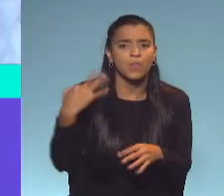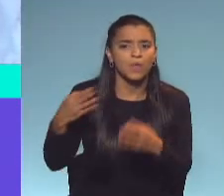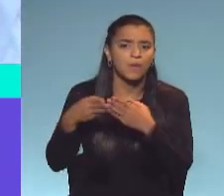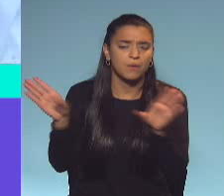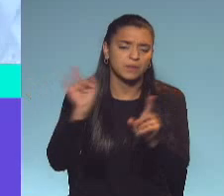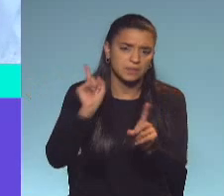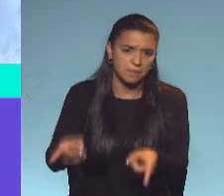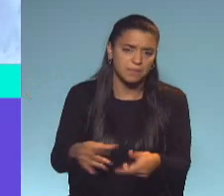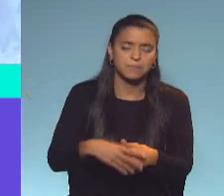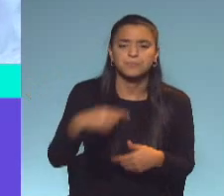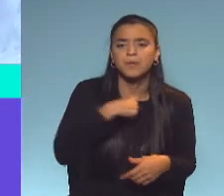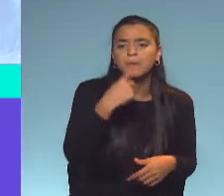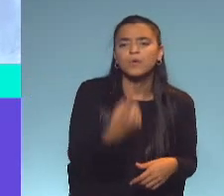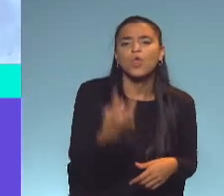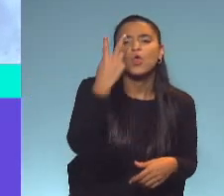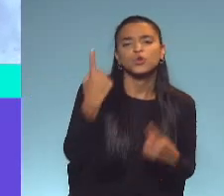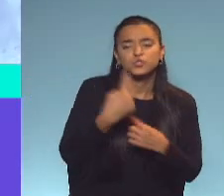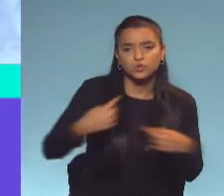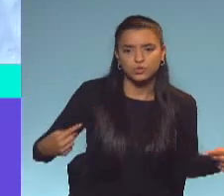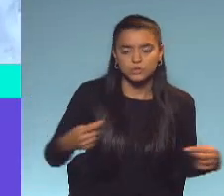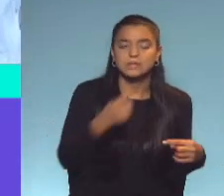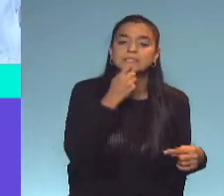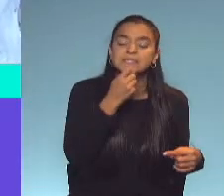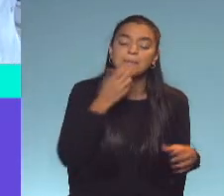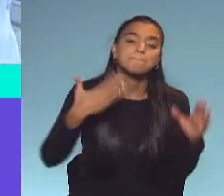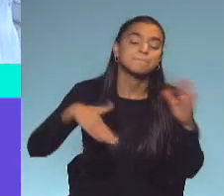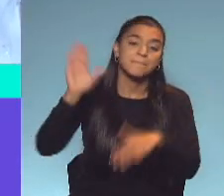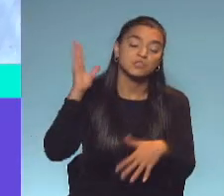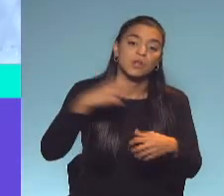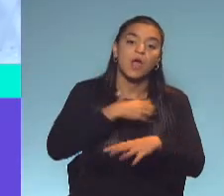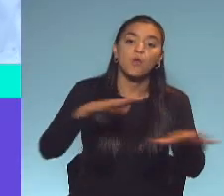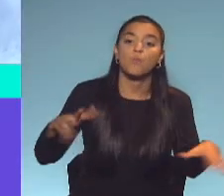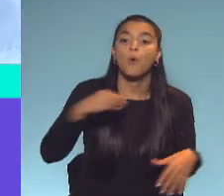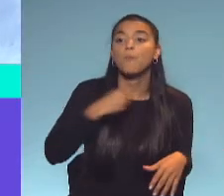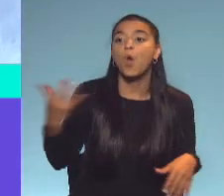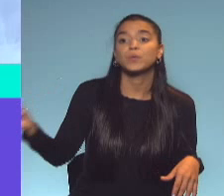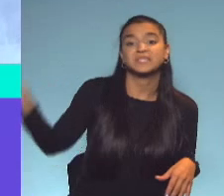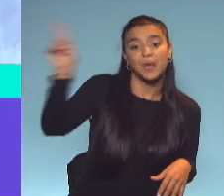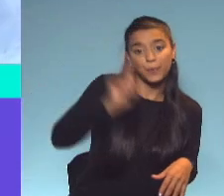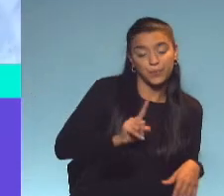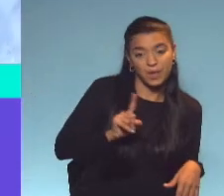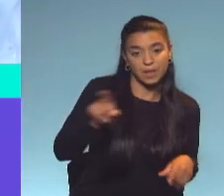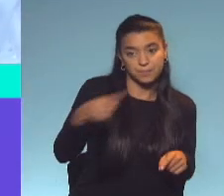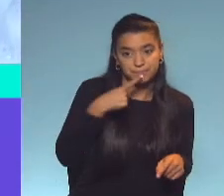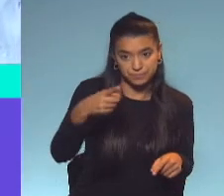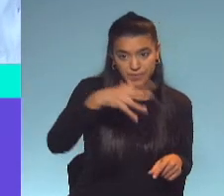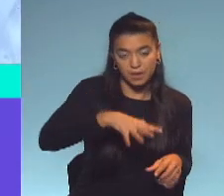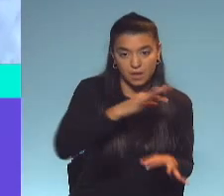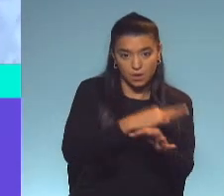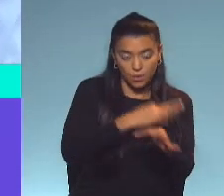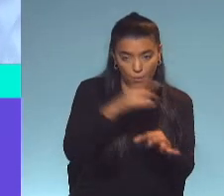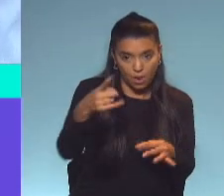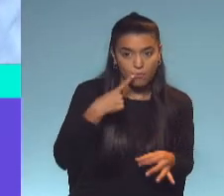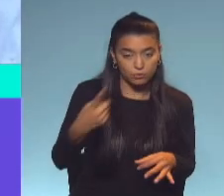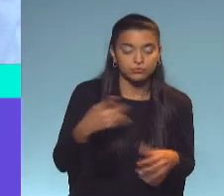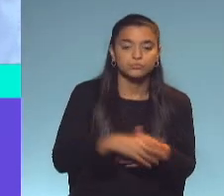abierta también. A consultarte dos cosas. La primera, si la gran mayoría de los alumnos proviene de provincia, ¿no? Viene de provincia en el caso del establecimiento educativo que